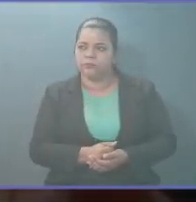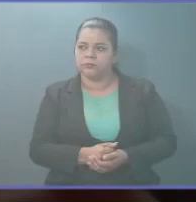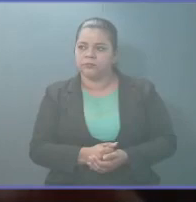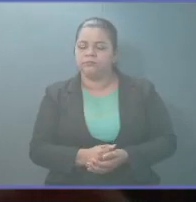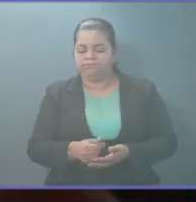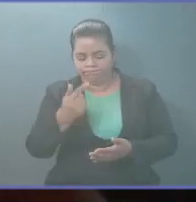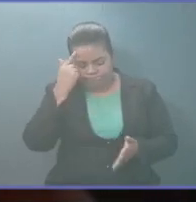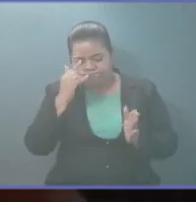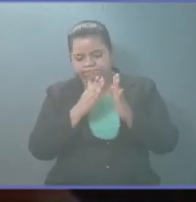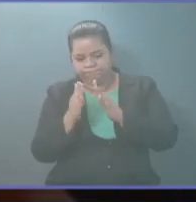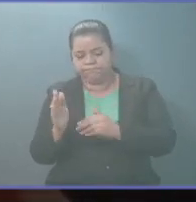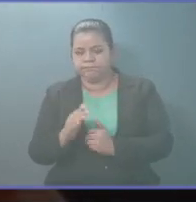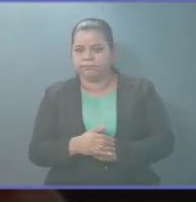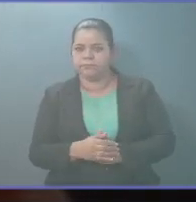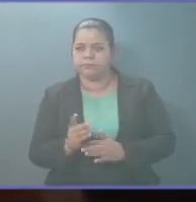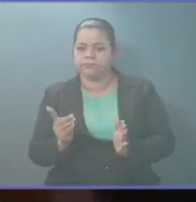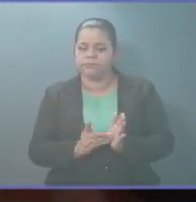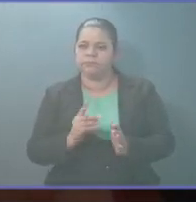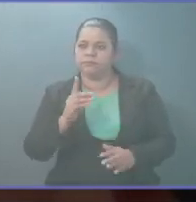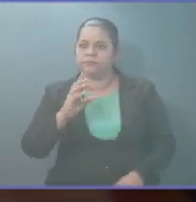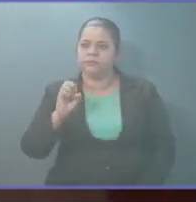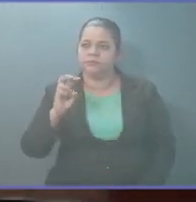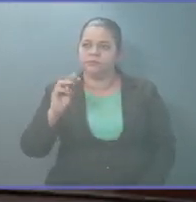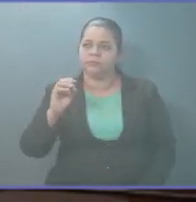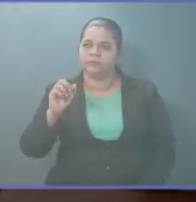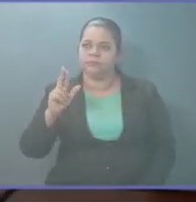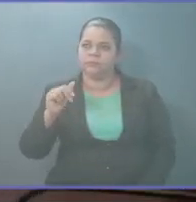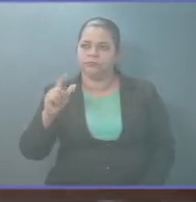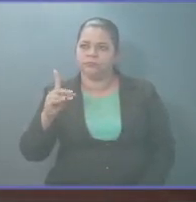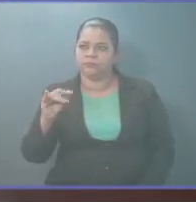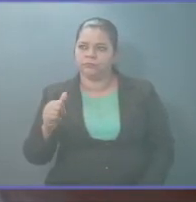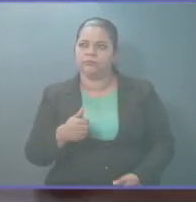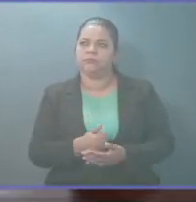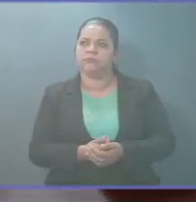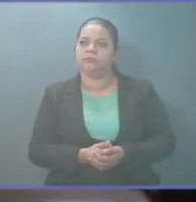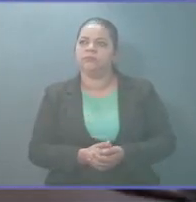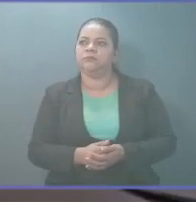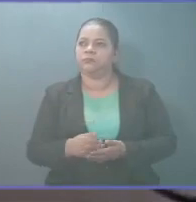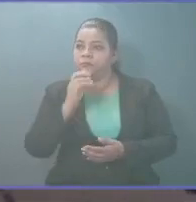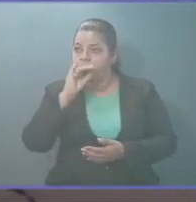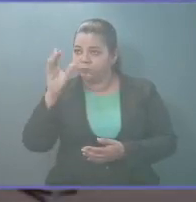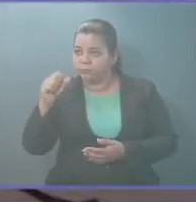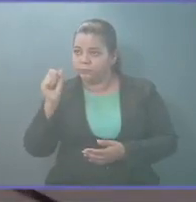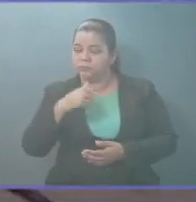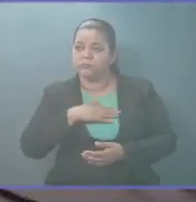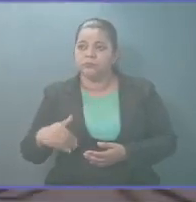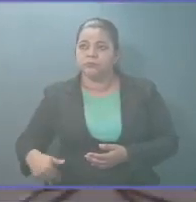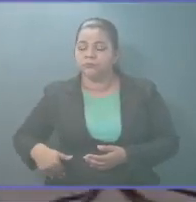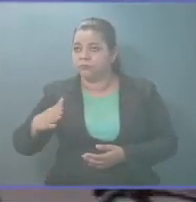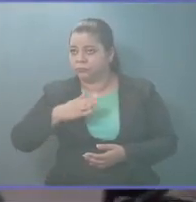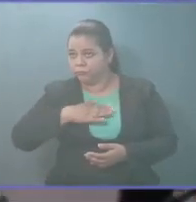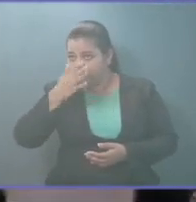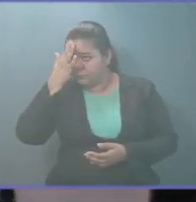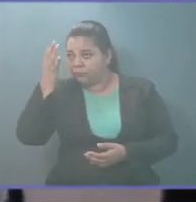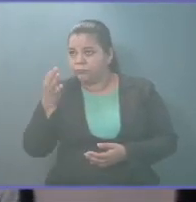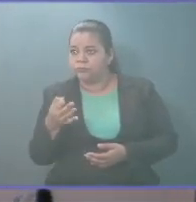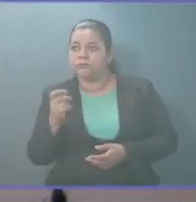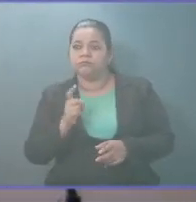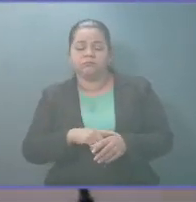actual CONAIPD, digo actual porque sigue estando vigente, fue creado por un decreto ejecutivo. Hoy estamos creando un